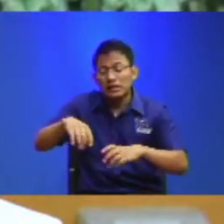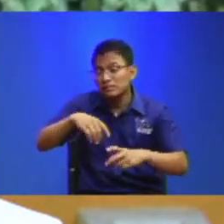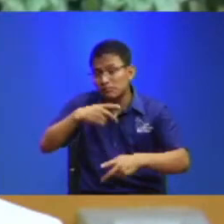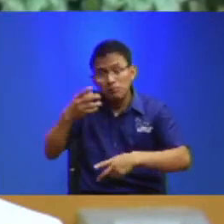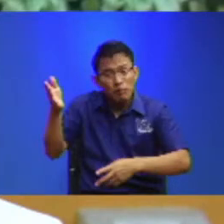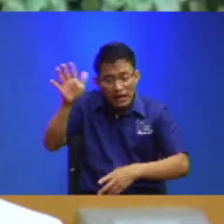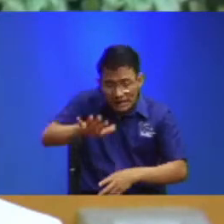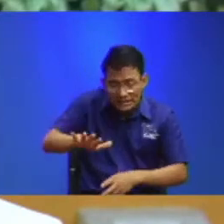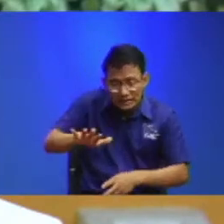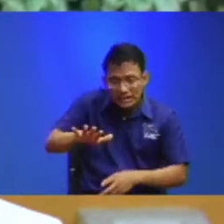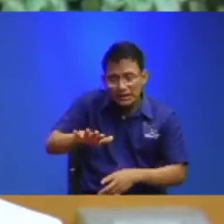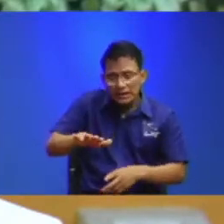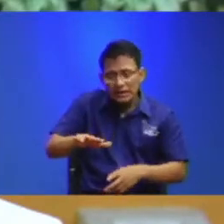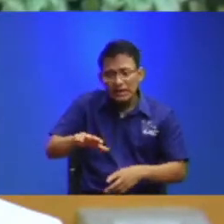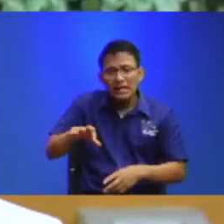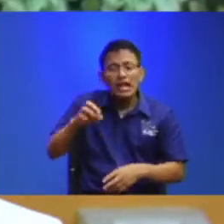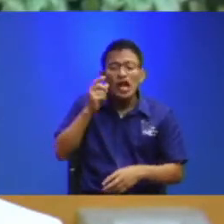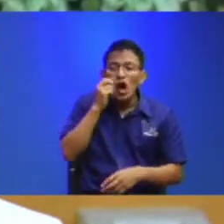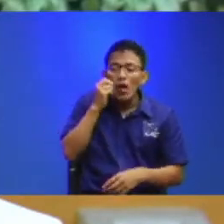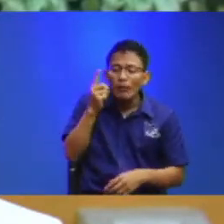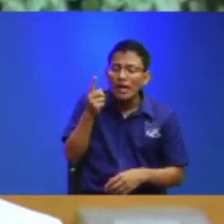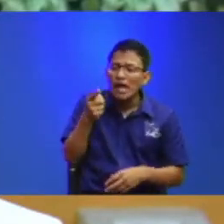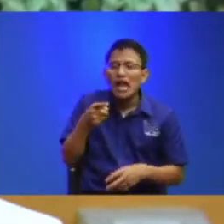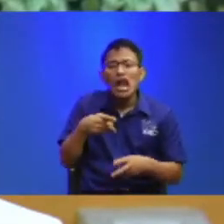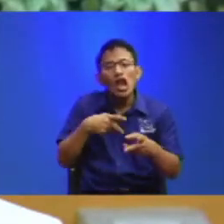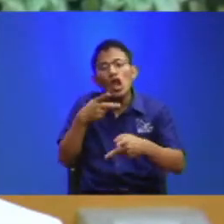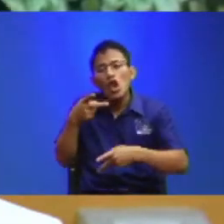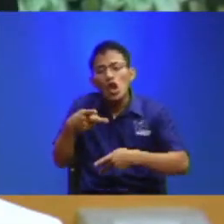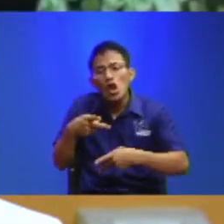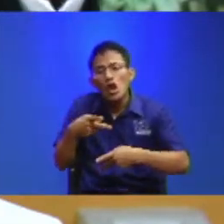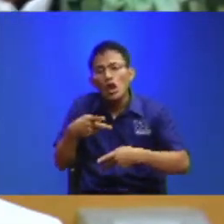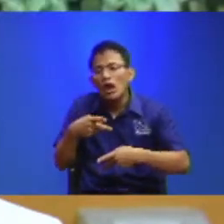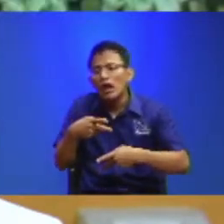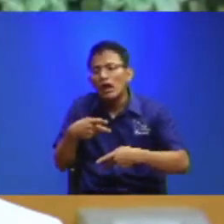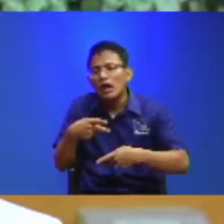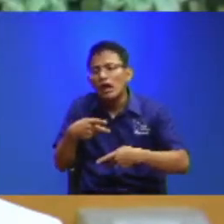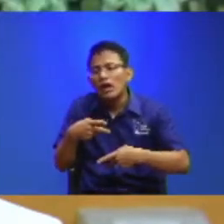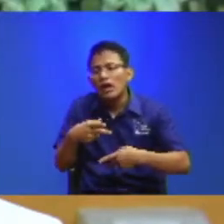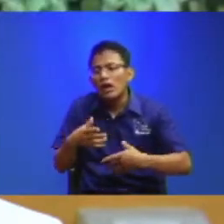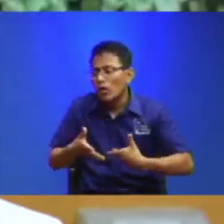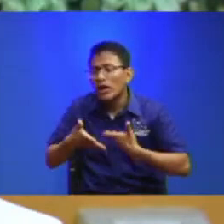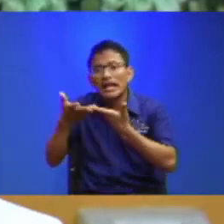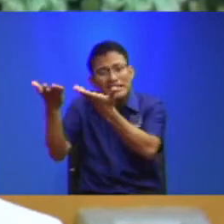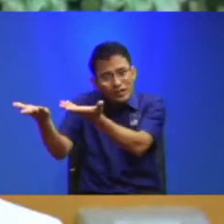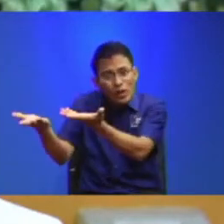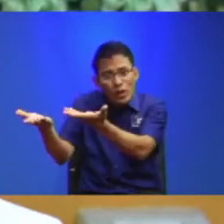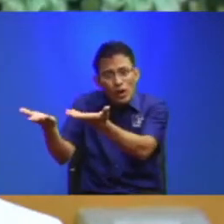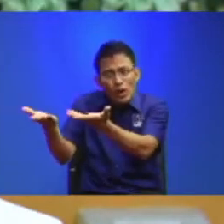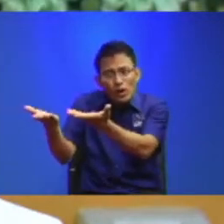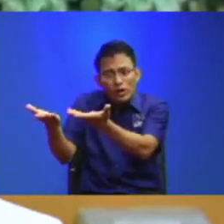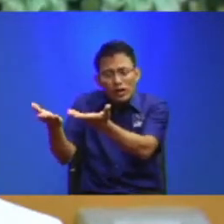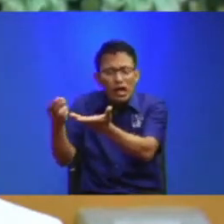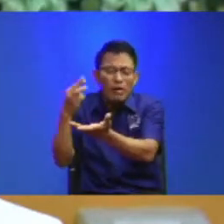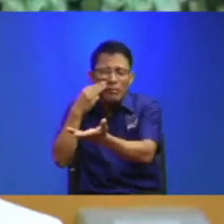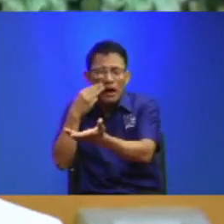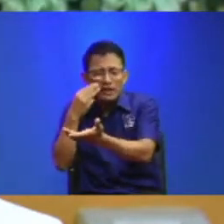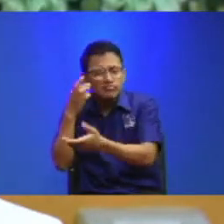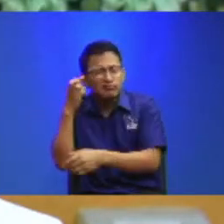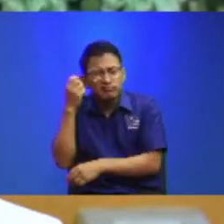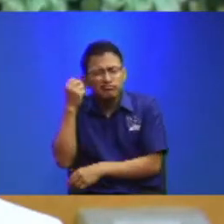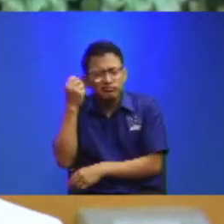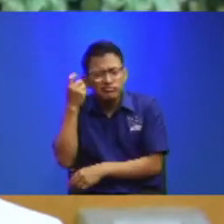ídolo del oro de los madianitas, Gedeón, hizo ídolo de la